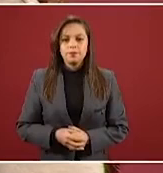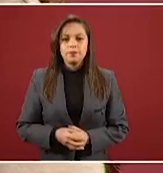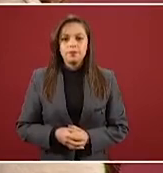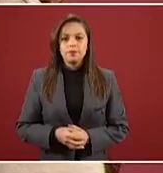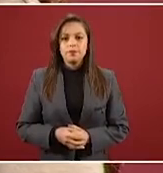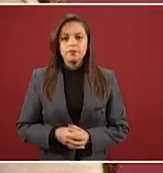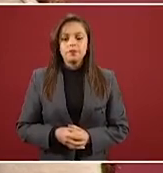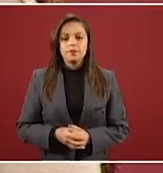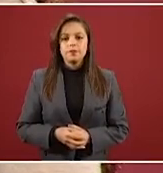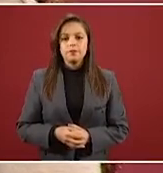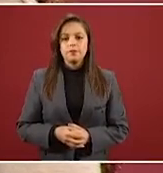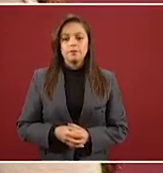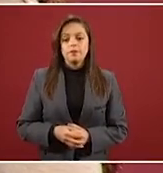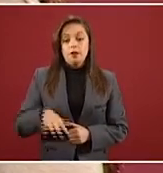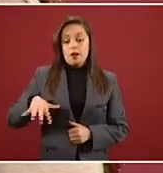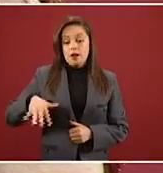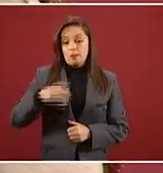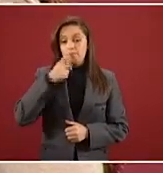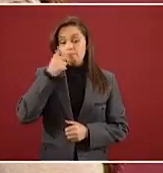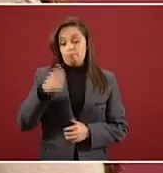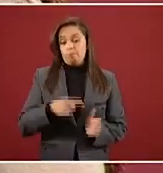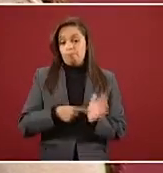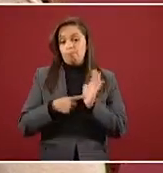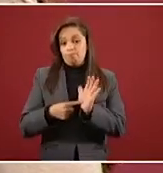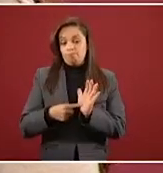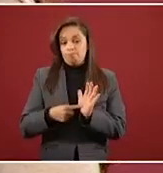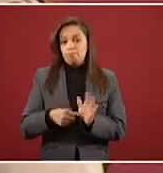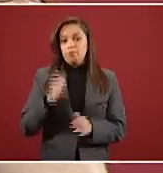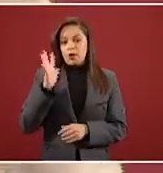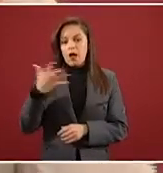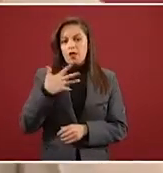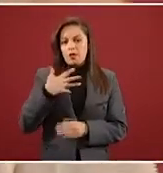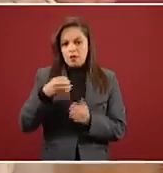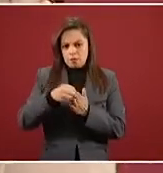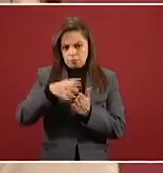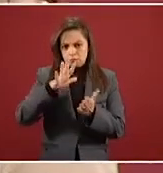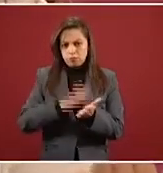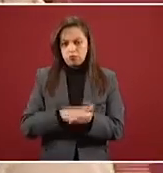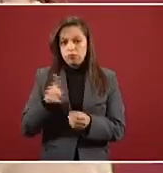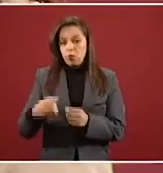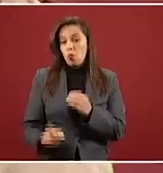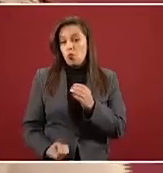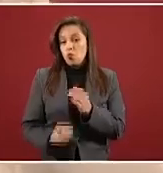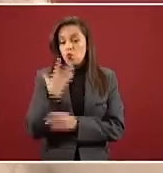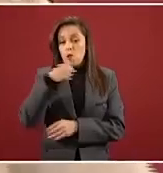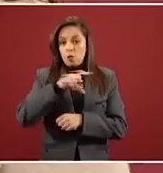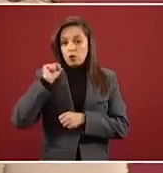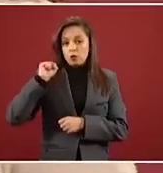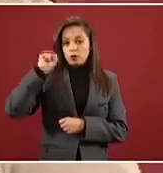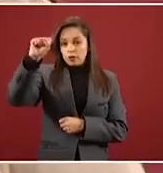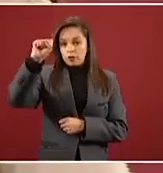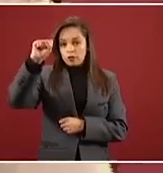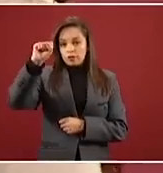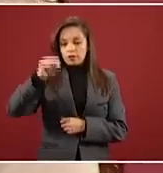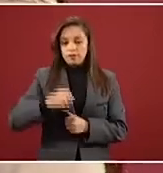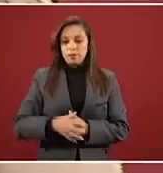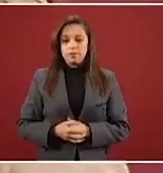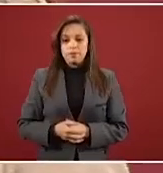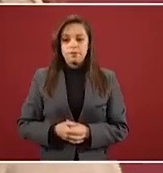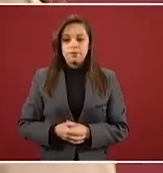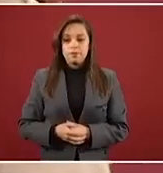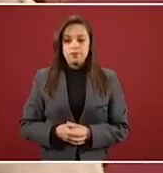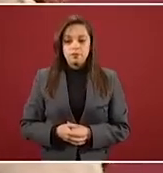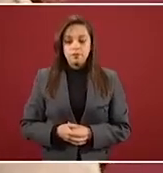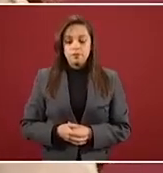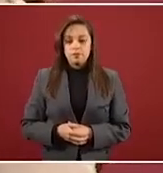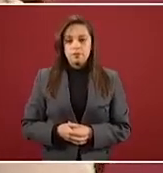como se ha señalado, se dio el registro a un nuevo sindicato. Aclarar que no se